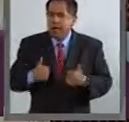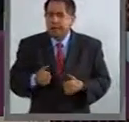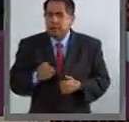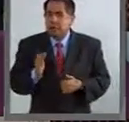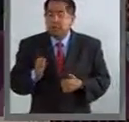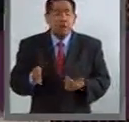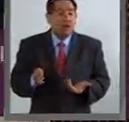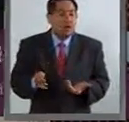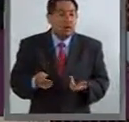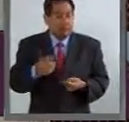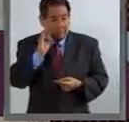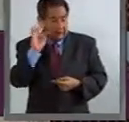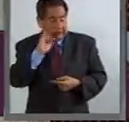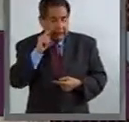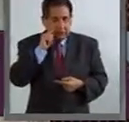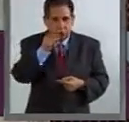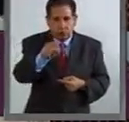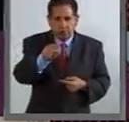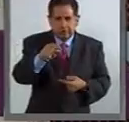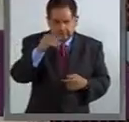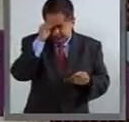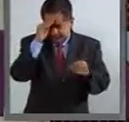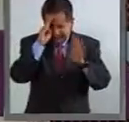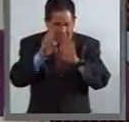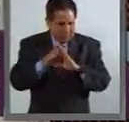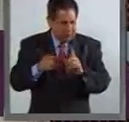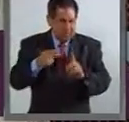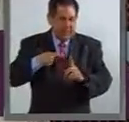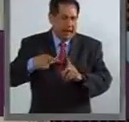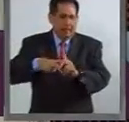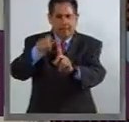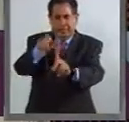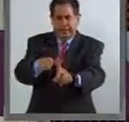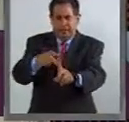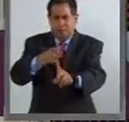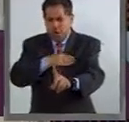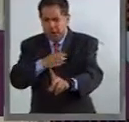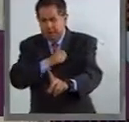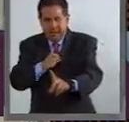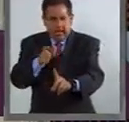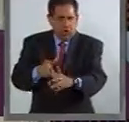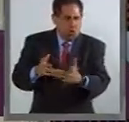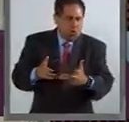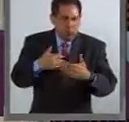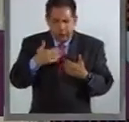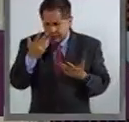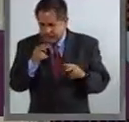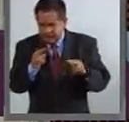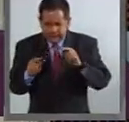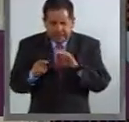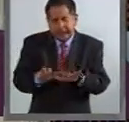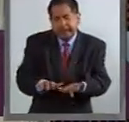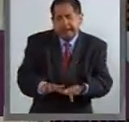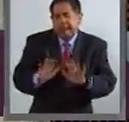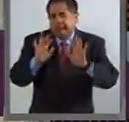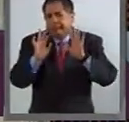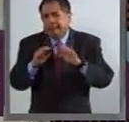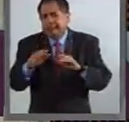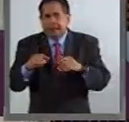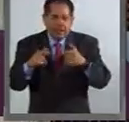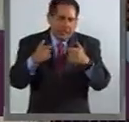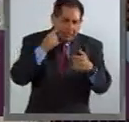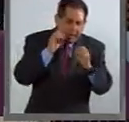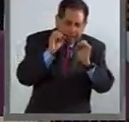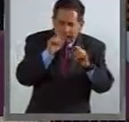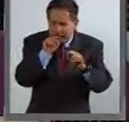que si tú te pusieras a pensar, bueno, esta persona será buena, será mala, a lo mejor vas, te metes a Google,